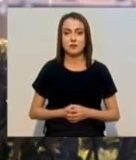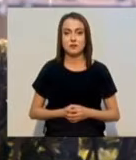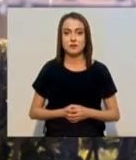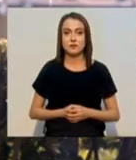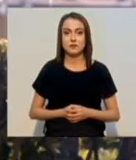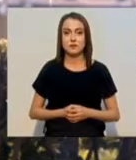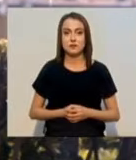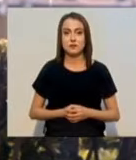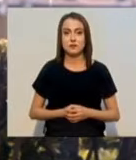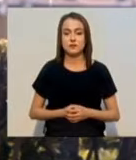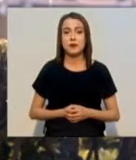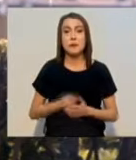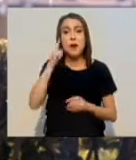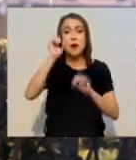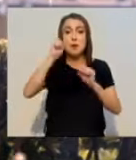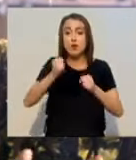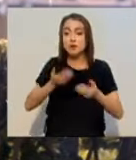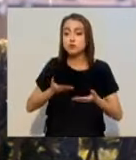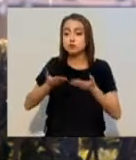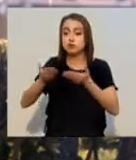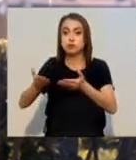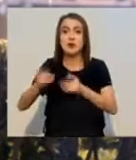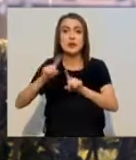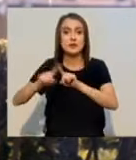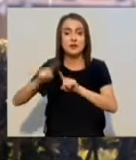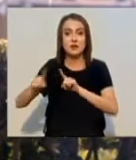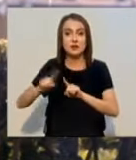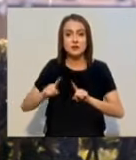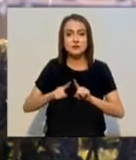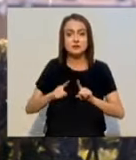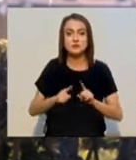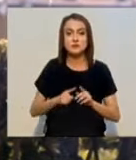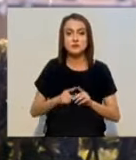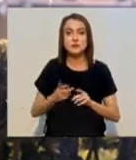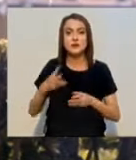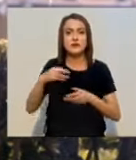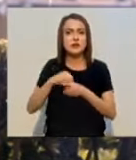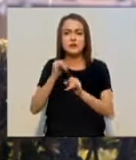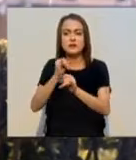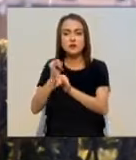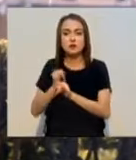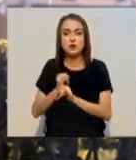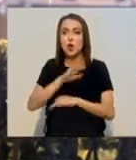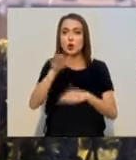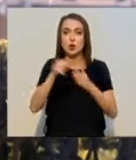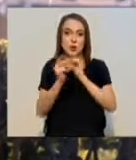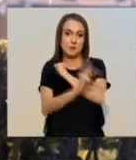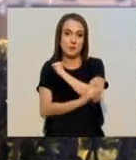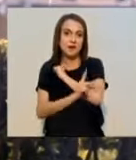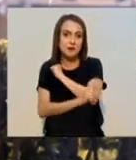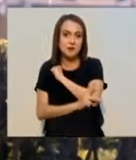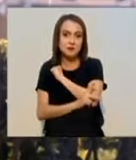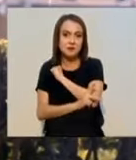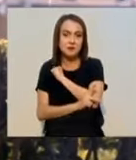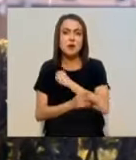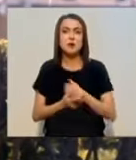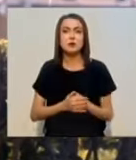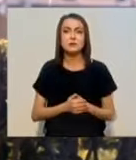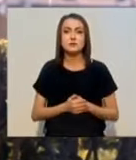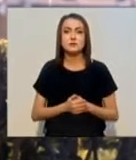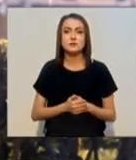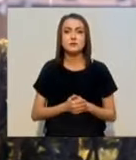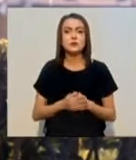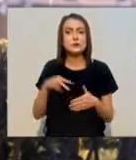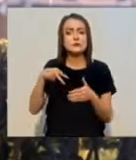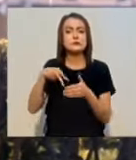de los suministros para las distintas unidades e instituciones en todo el país? ¿Cuánto lo ha